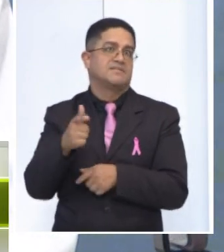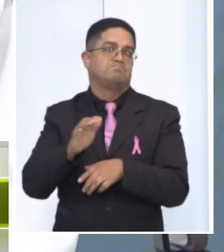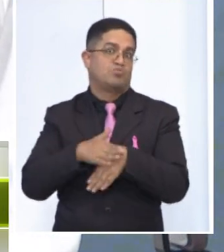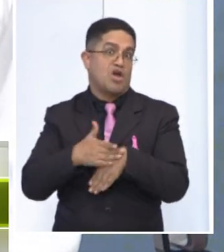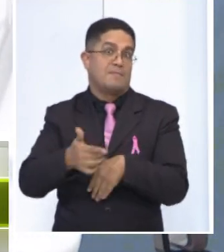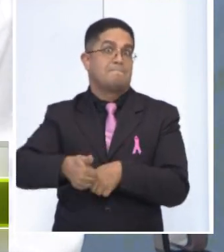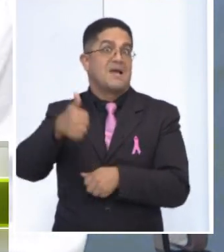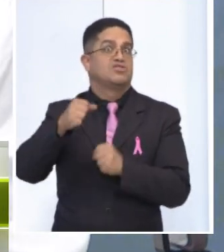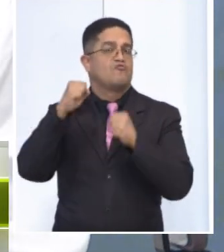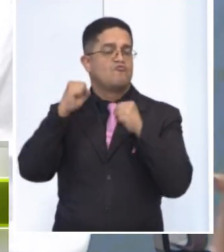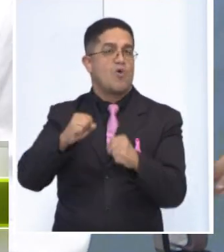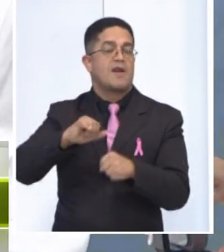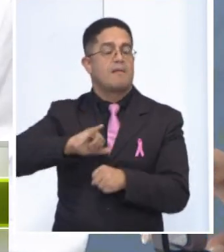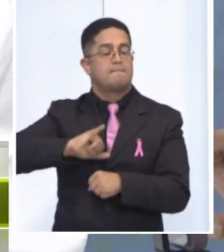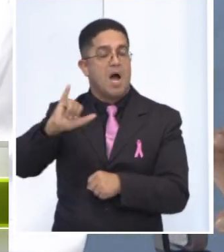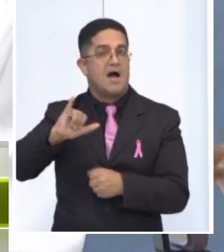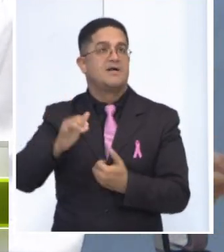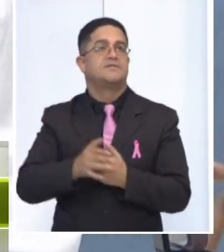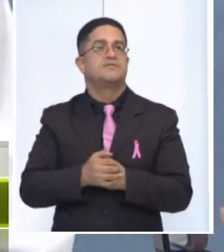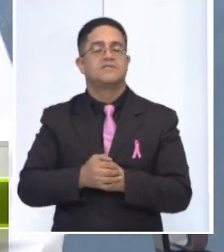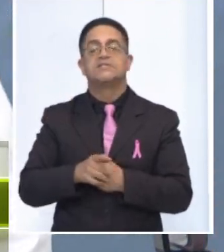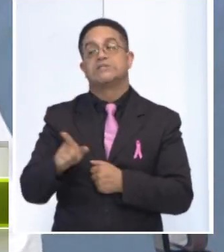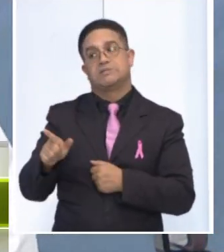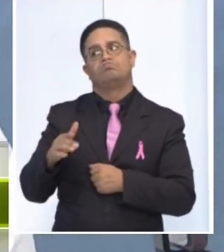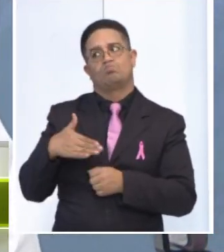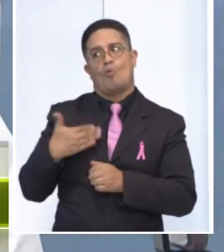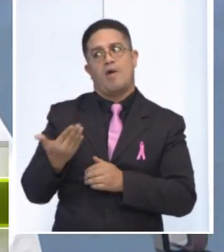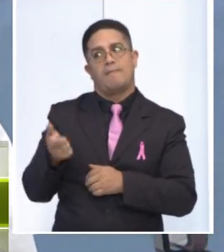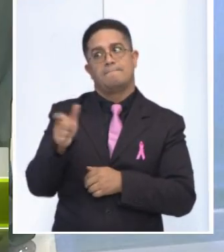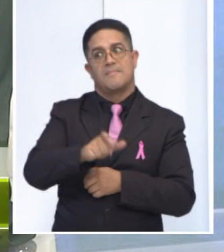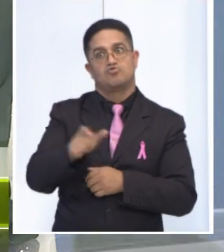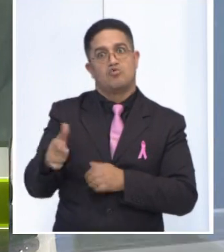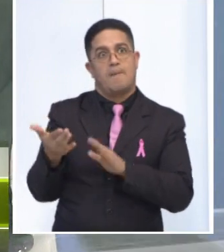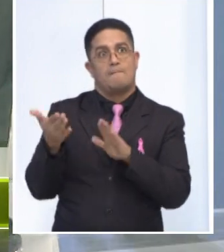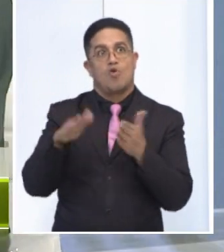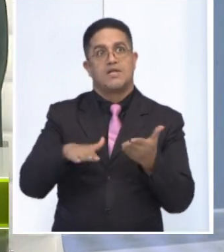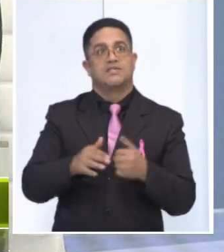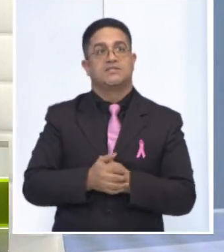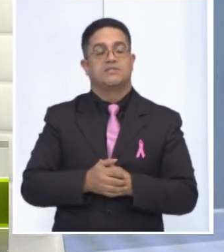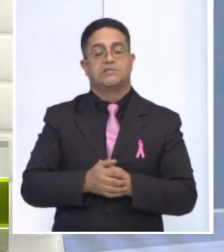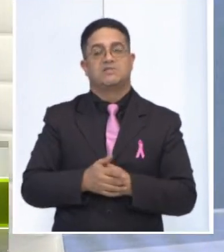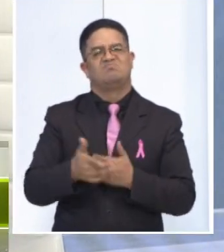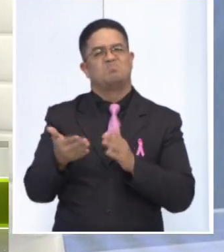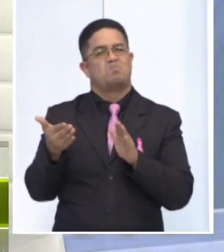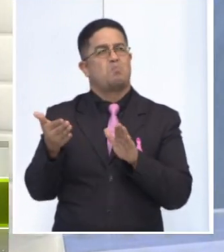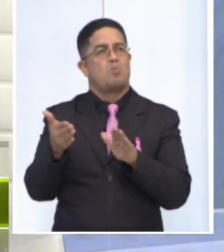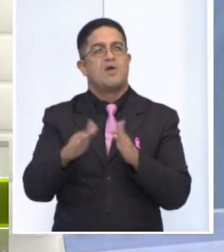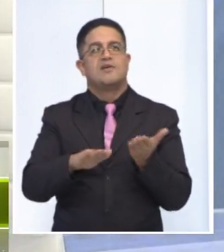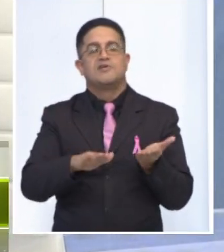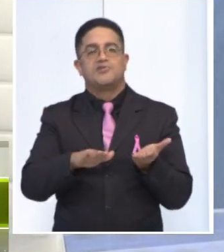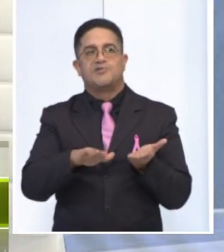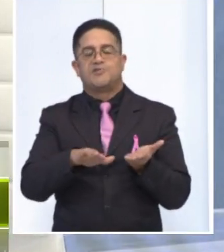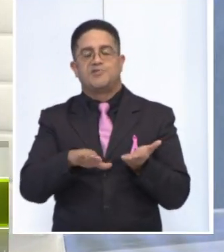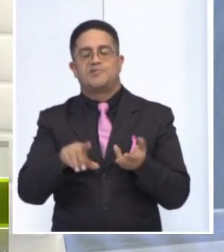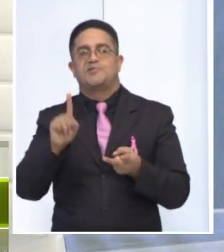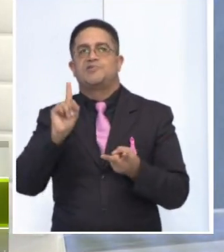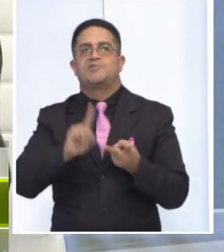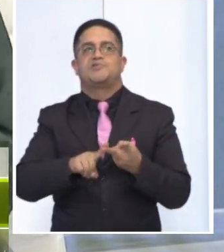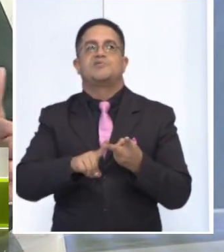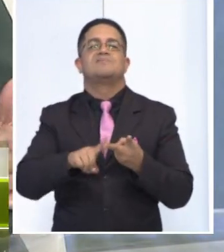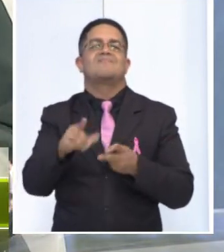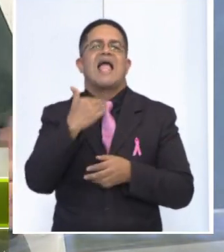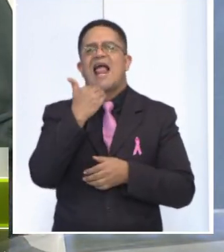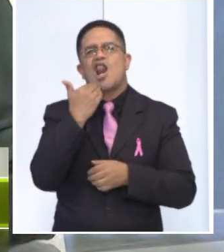en el individuo, produciendo estos riesgos que puede de adicción desencadenar la y de muerte. Por supuesto. La muerte, que es uno de los efectos más graves,